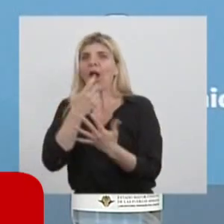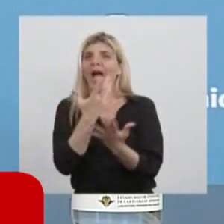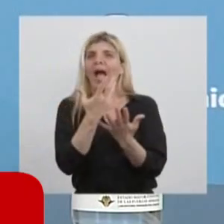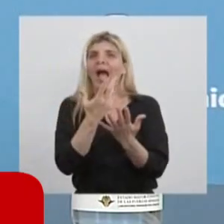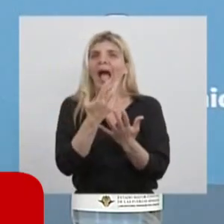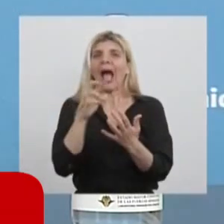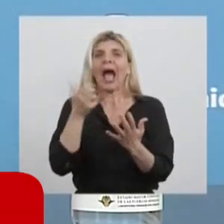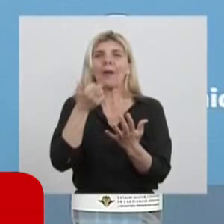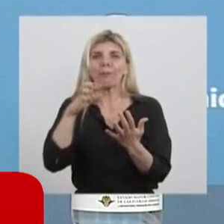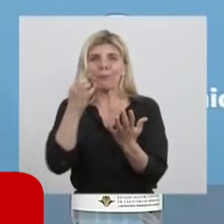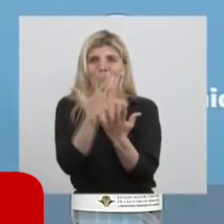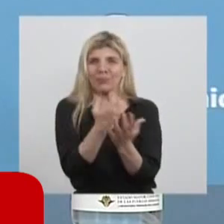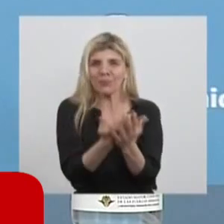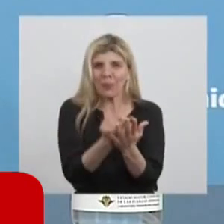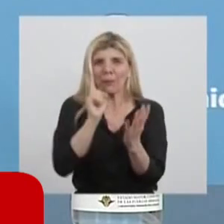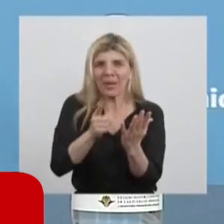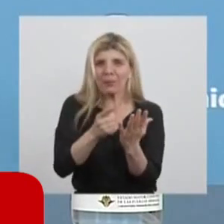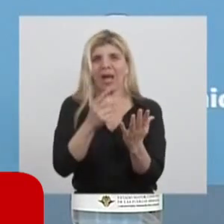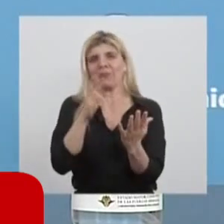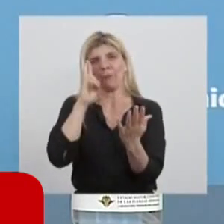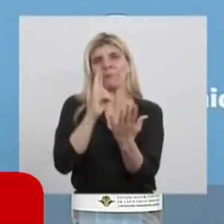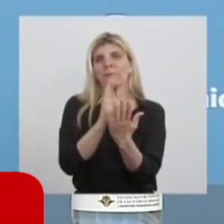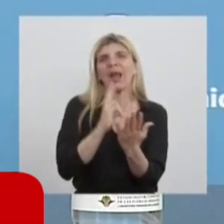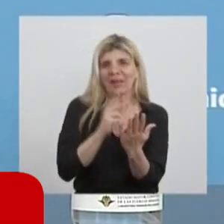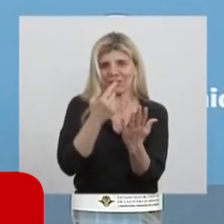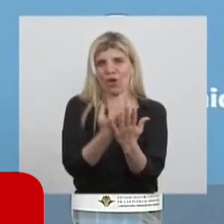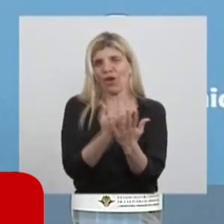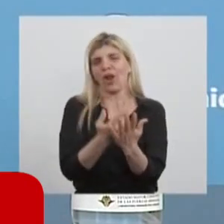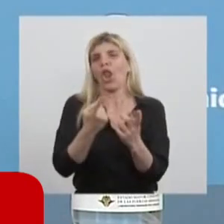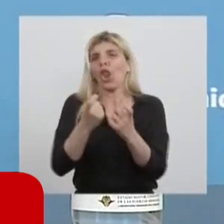hoy se requiere para circular en el AMBA.